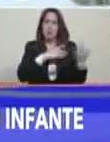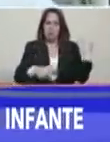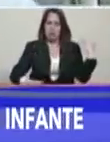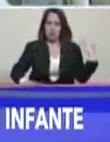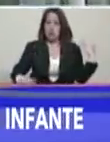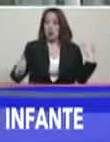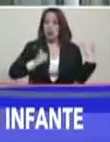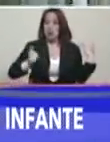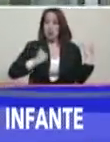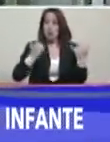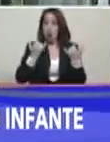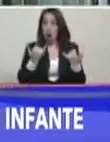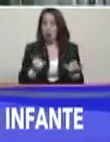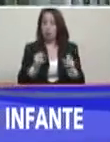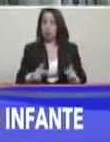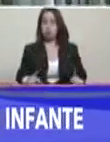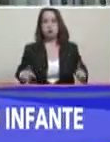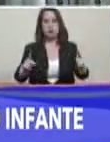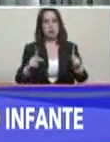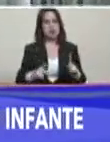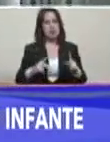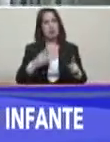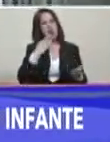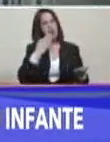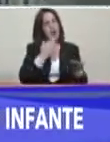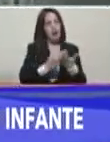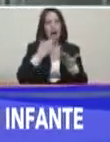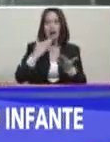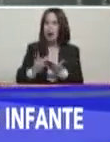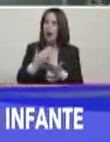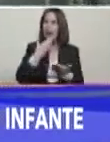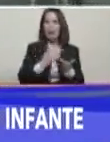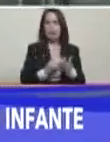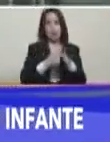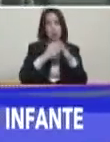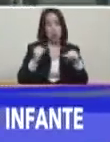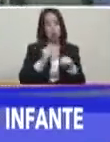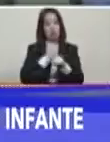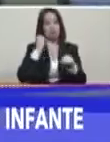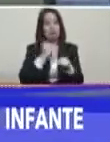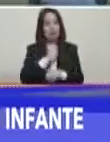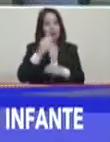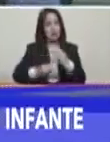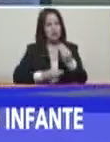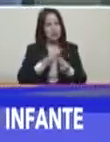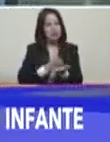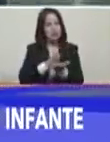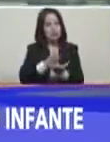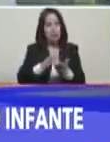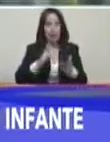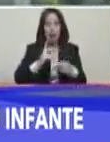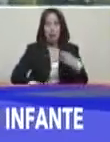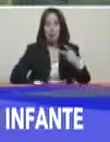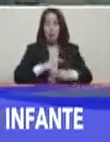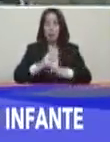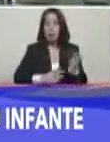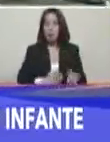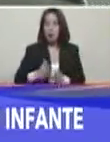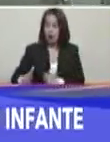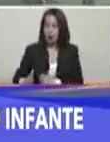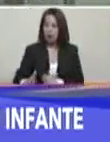Aprovechamos este momento para agradecer todo este trabajo que se viene haciendo en el marco del Plan de Crecimiento y Prosperidad